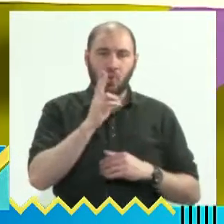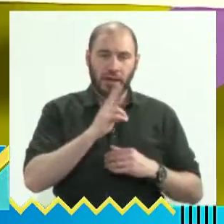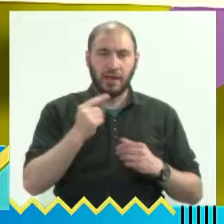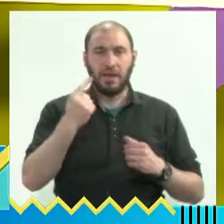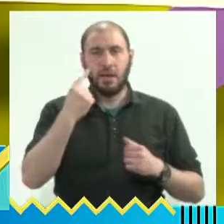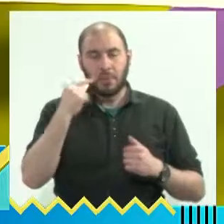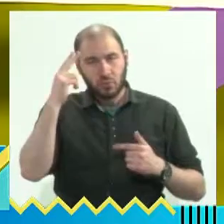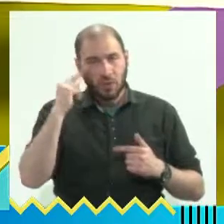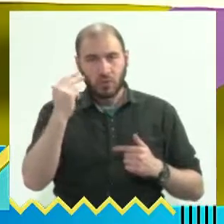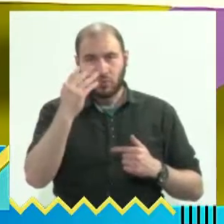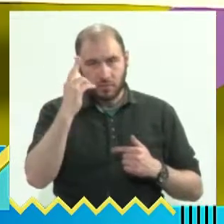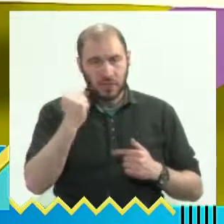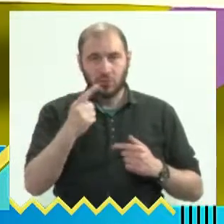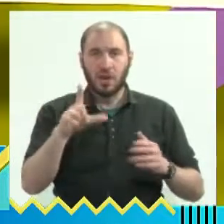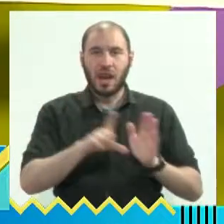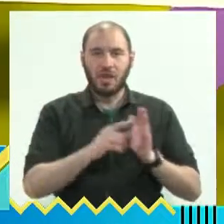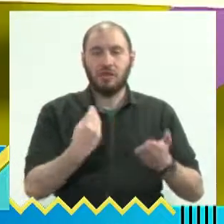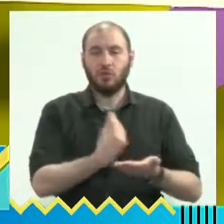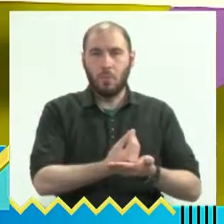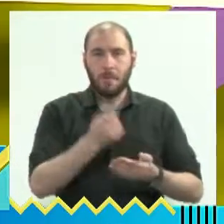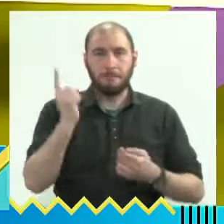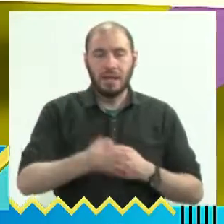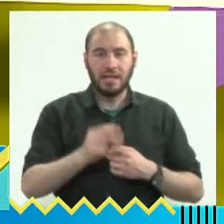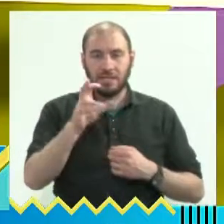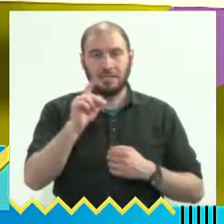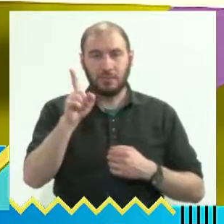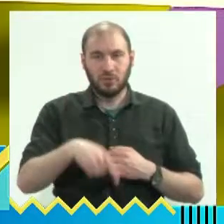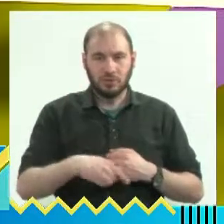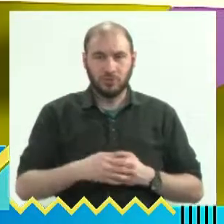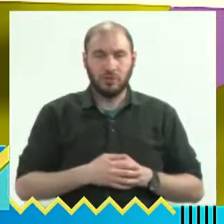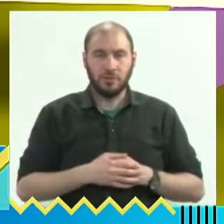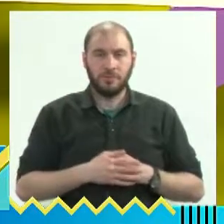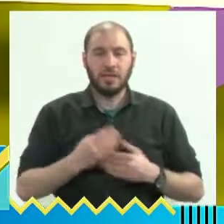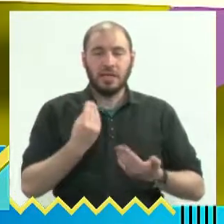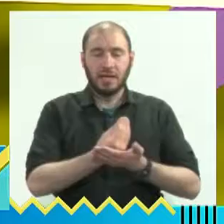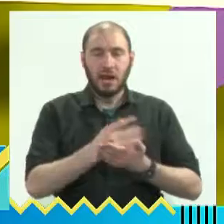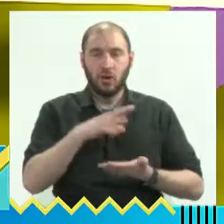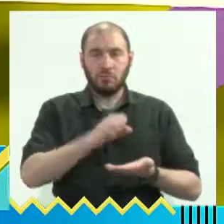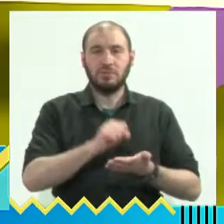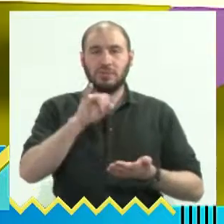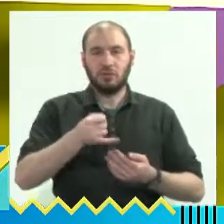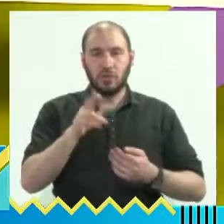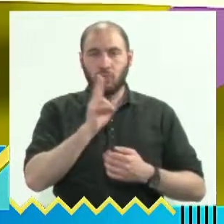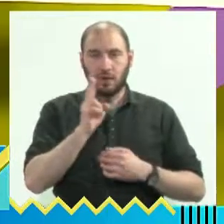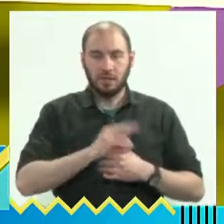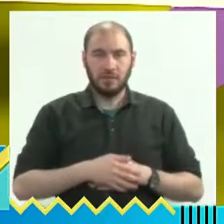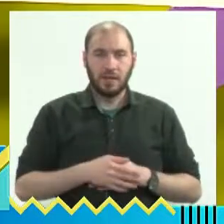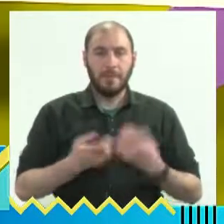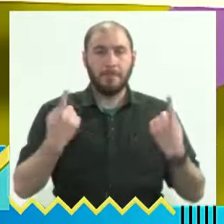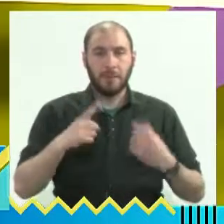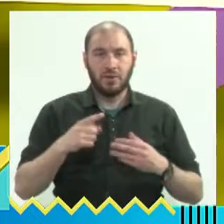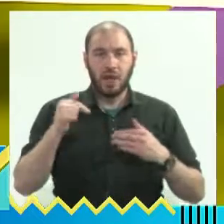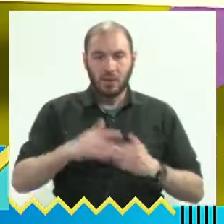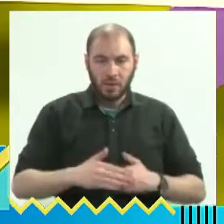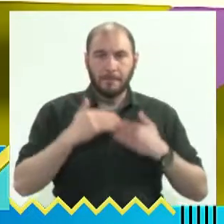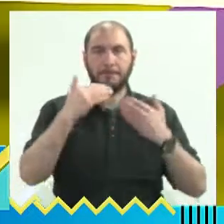a 1991 con una ley de cupo que establecía el 30% de cargos ocupados por mujeres. Pero estamos yendo